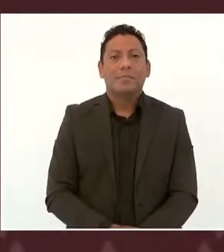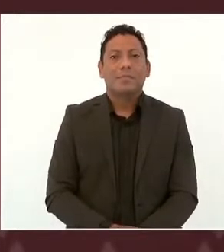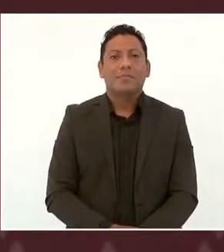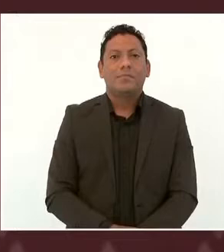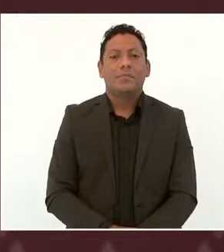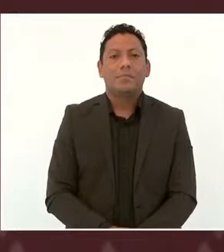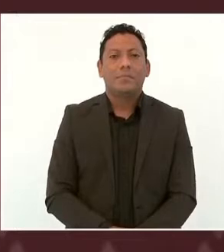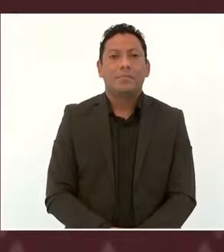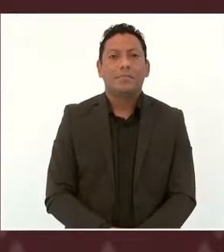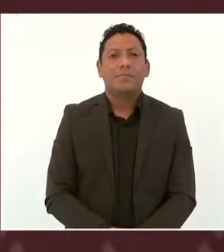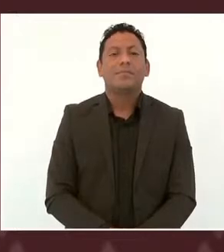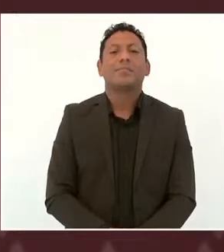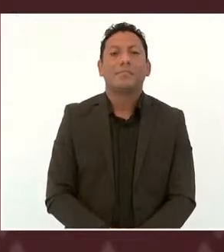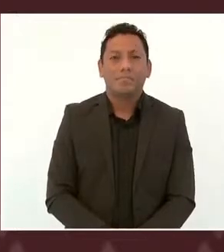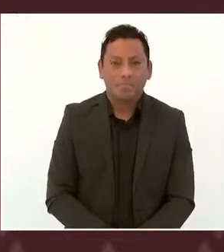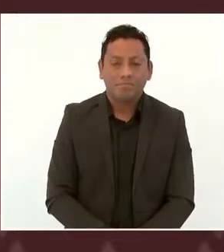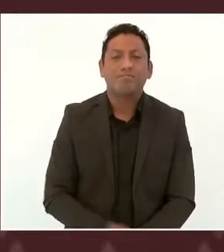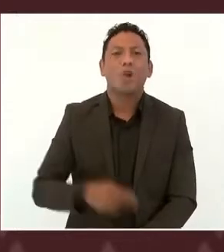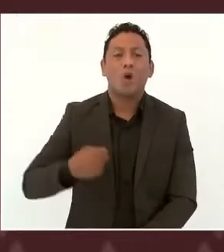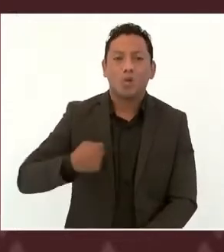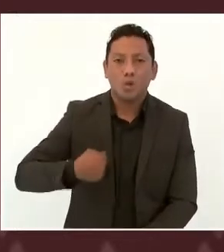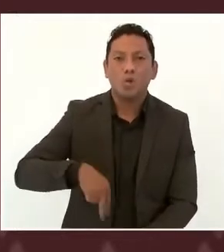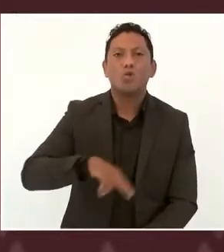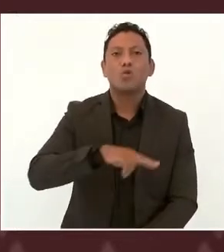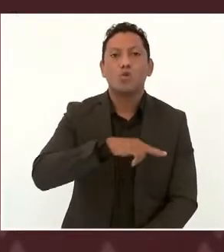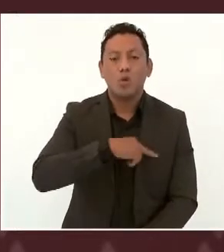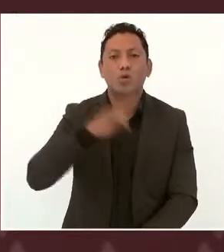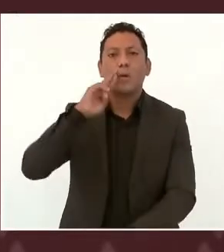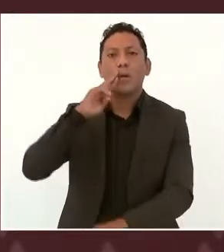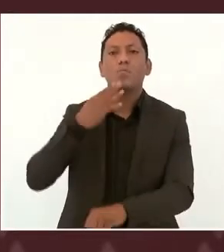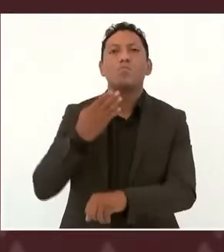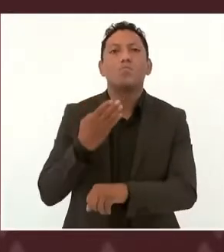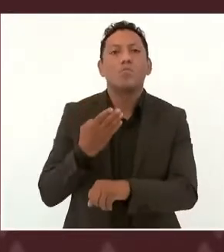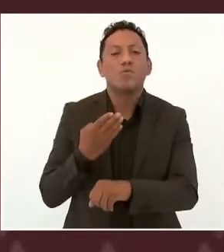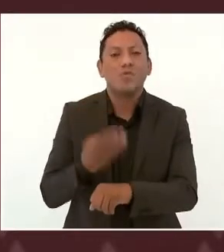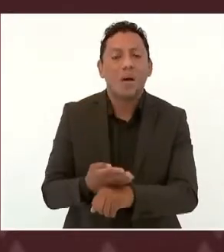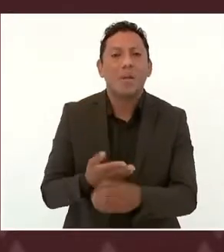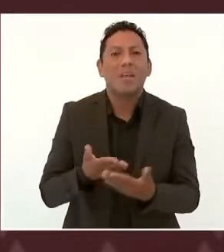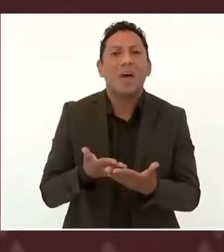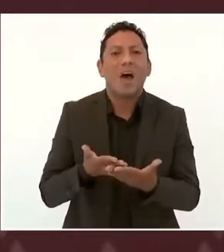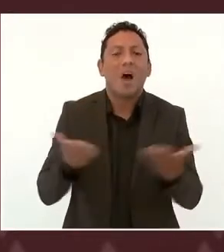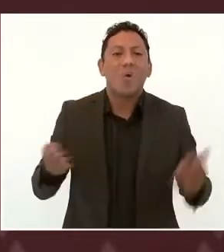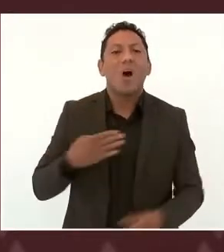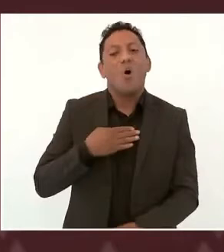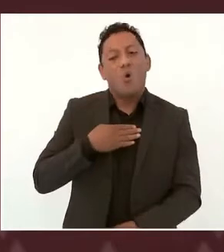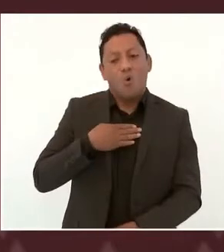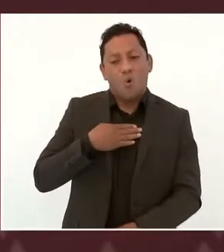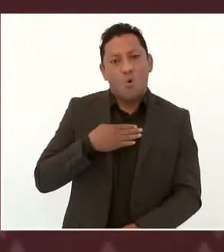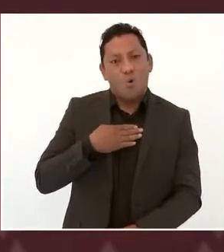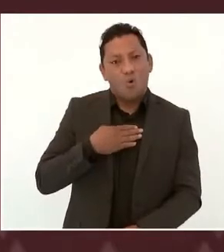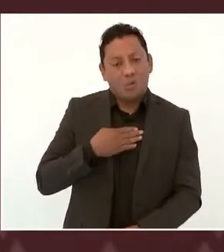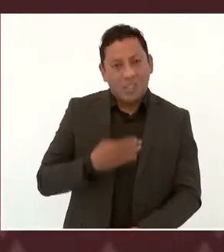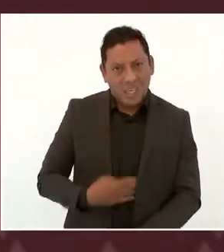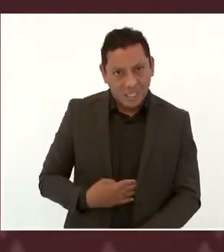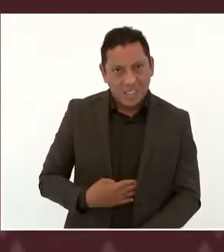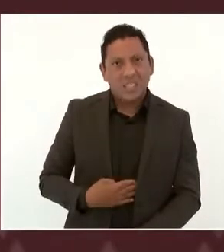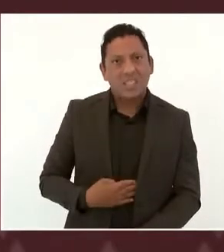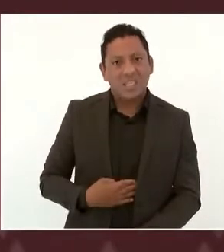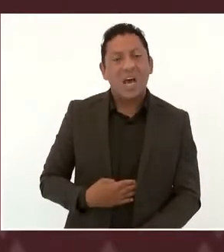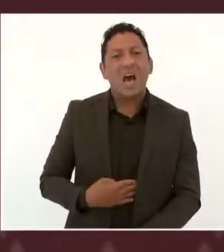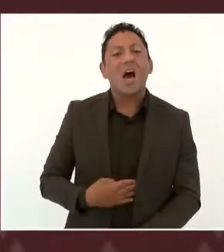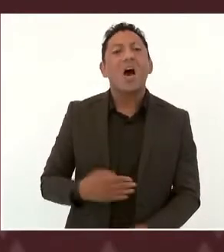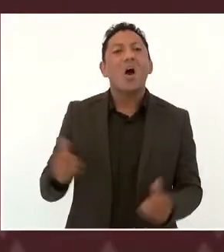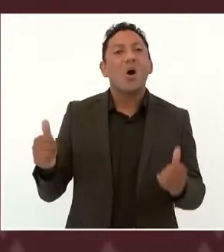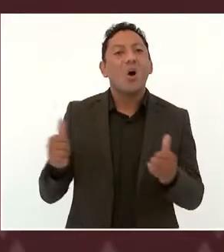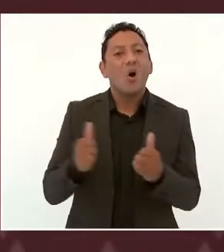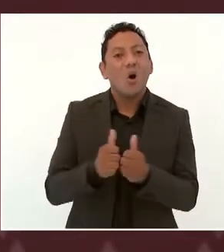A nosotros nos corresponde pagar la deuda de justicia que tiene el gobierno con el pueblo